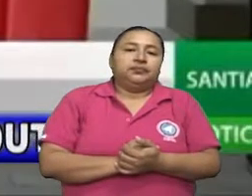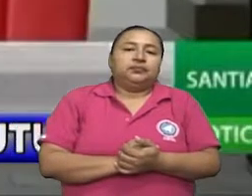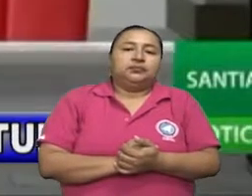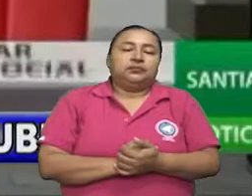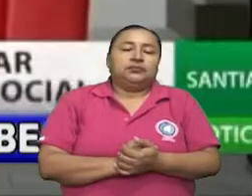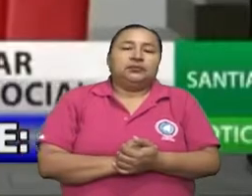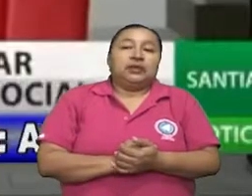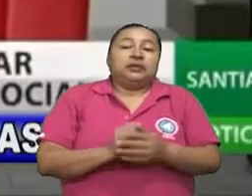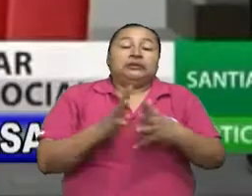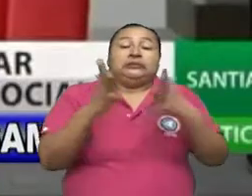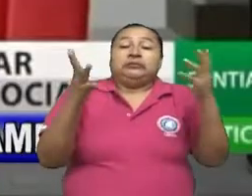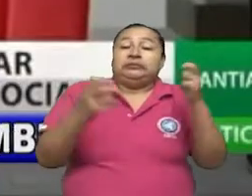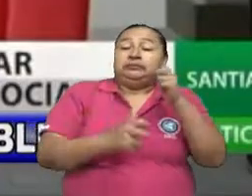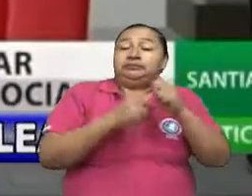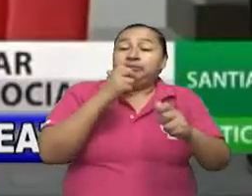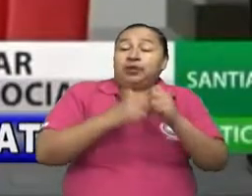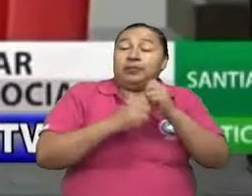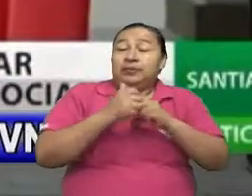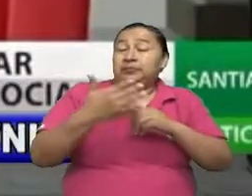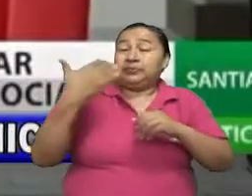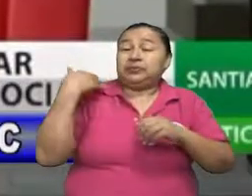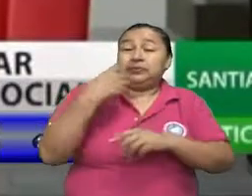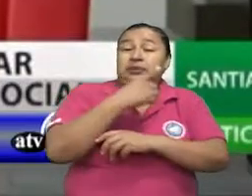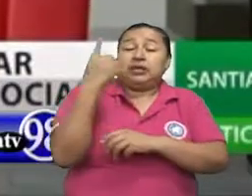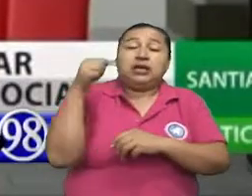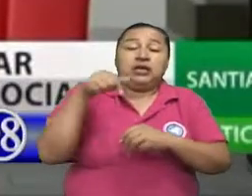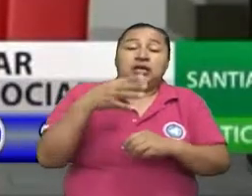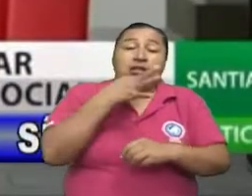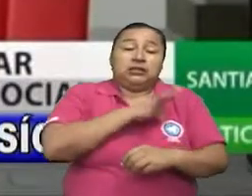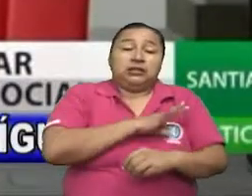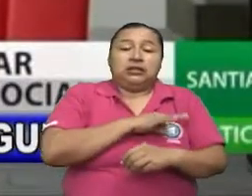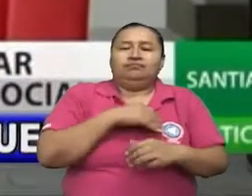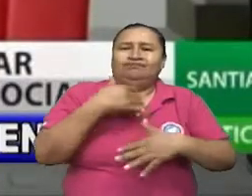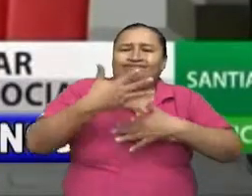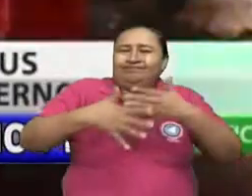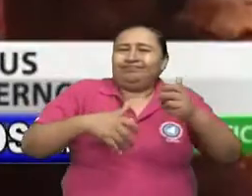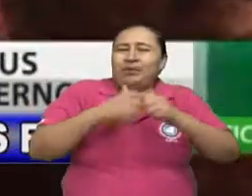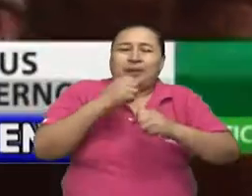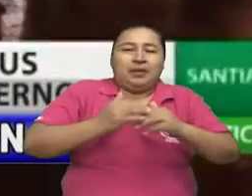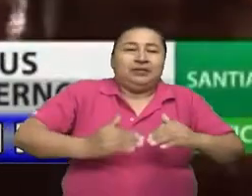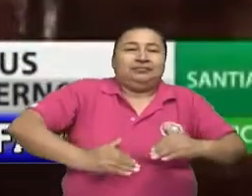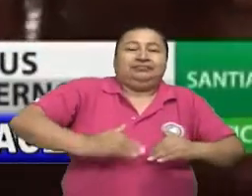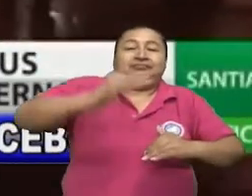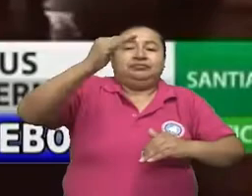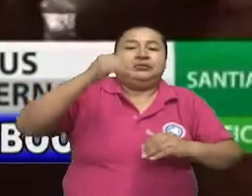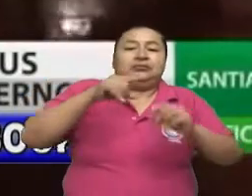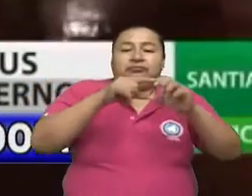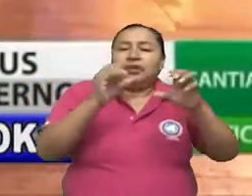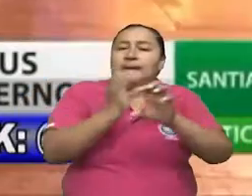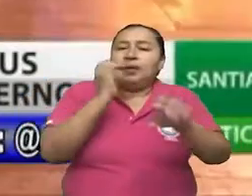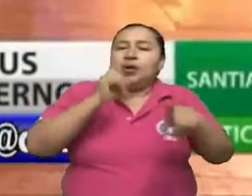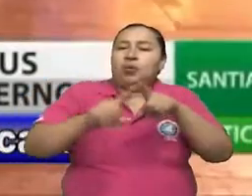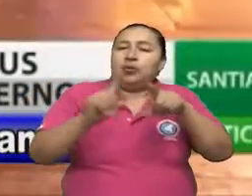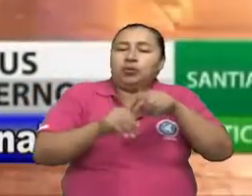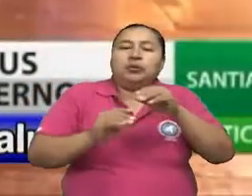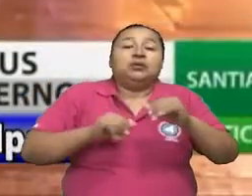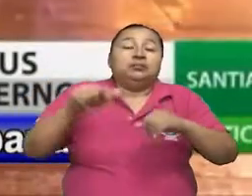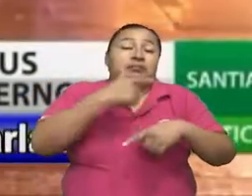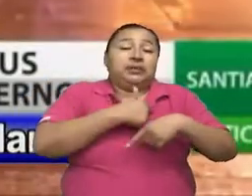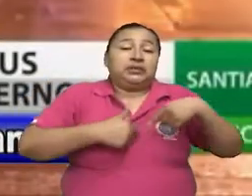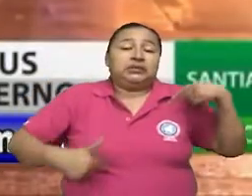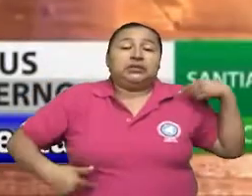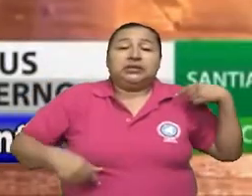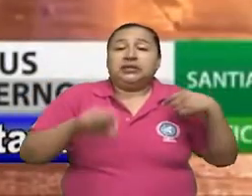La enorme crisis vivida desde hace días en Chile, desencadenada tras una alza en el precio del metro, ha llevado al presidente